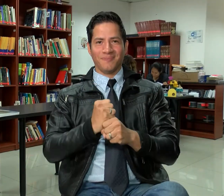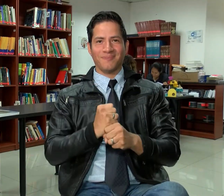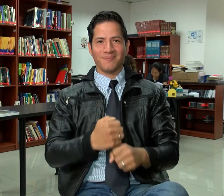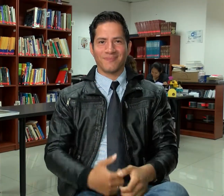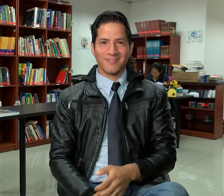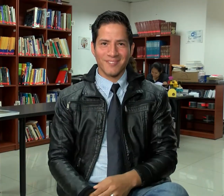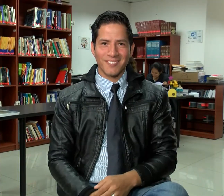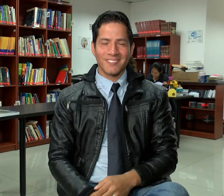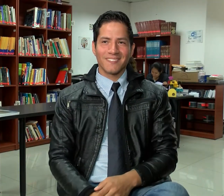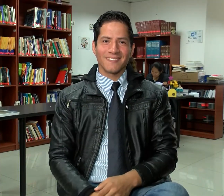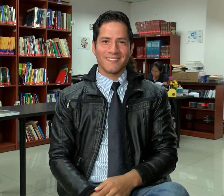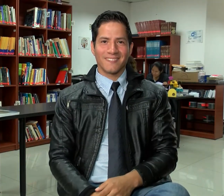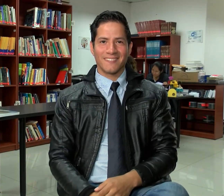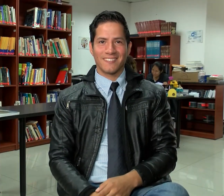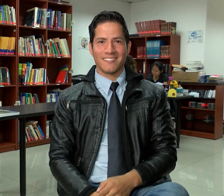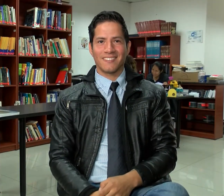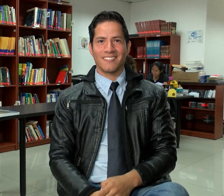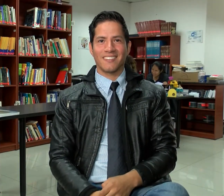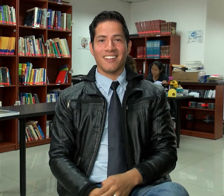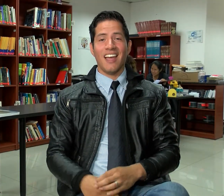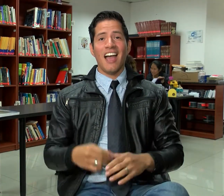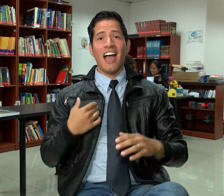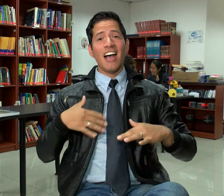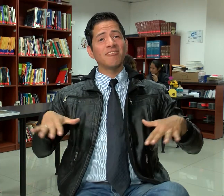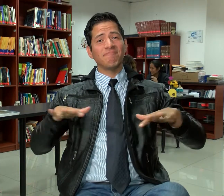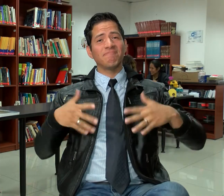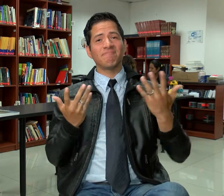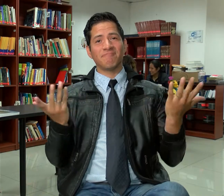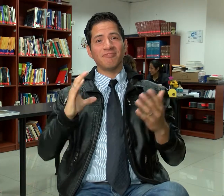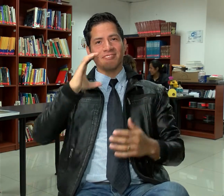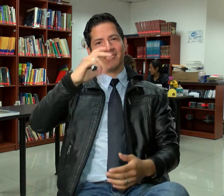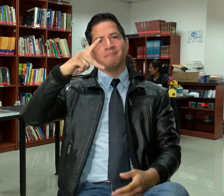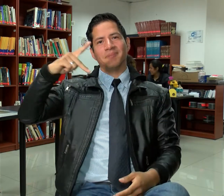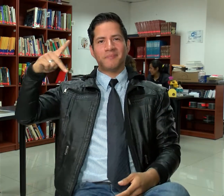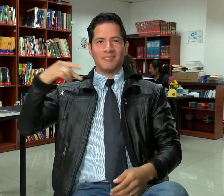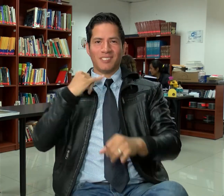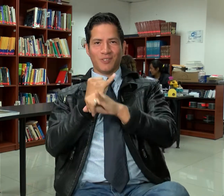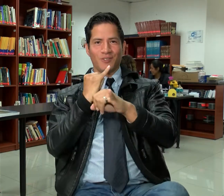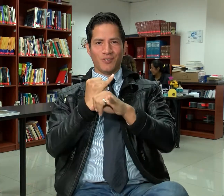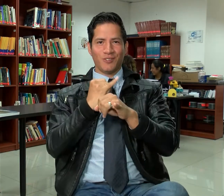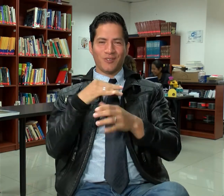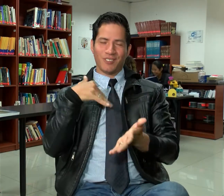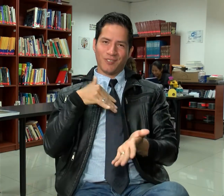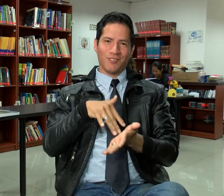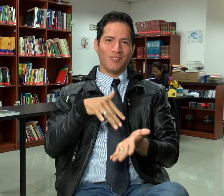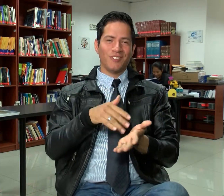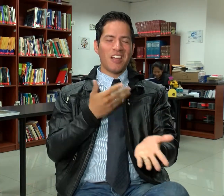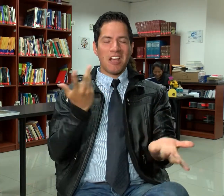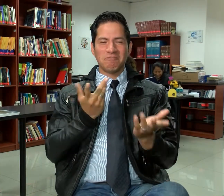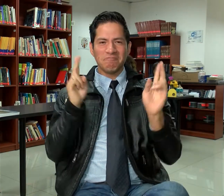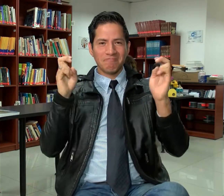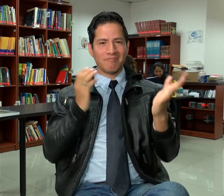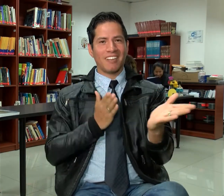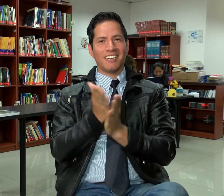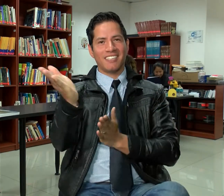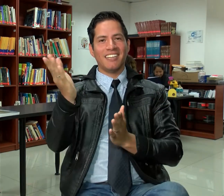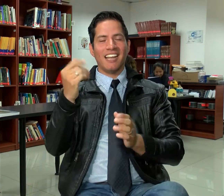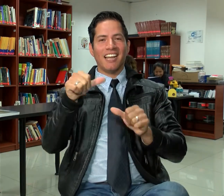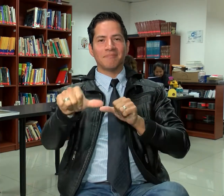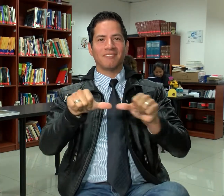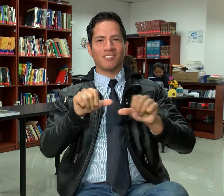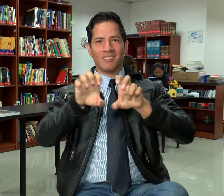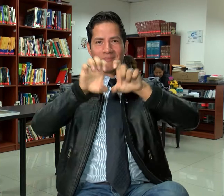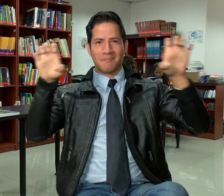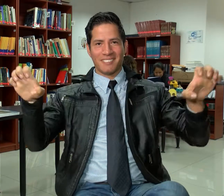Tengo 26 años y nos encontramos en el Instituto Tecnológico Pichincha. Aquí es donde estudio mi